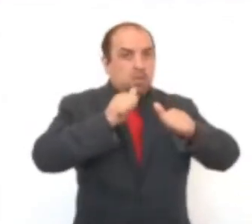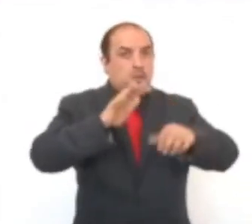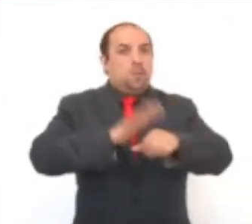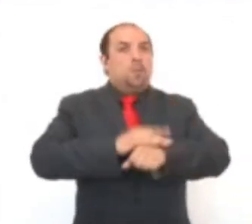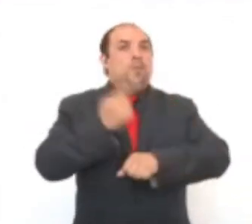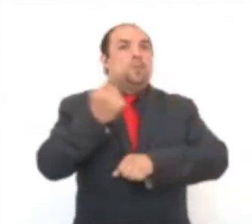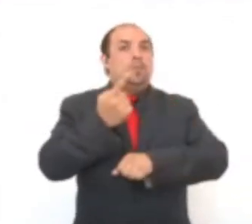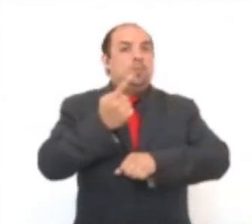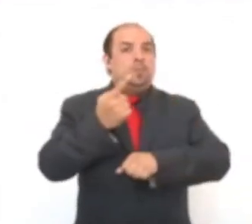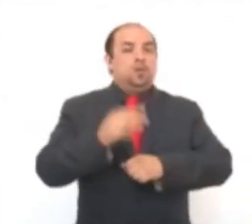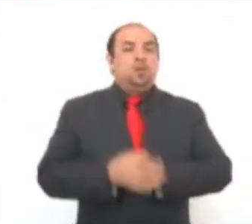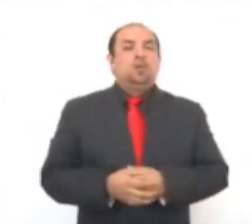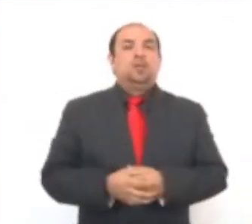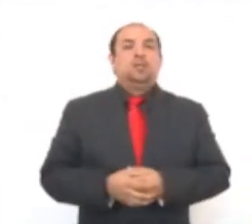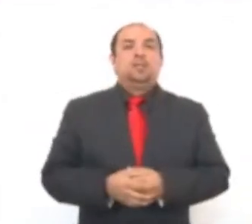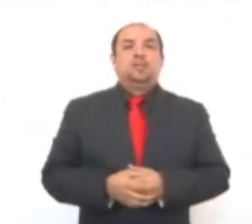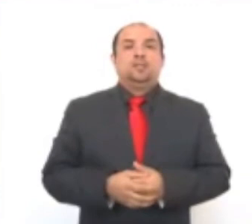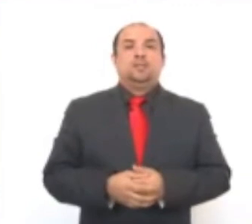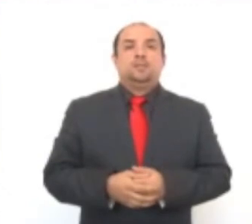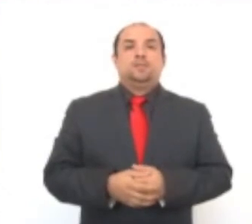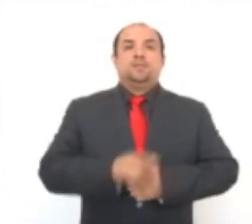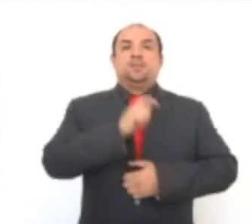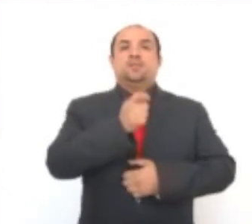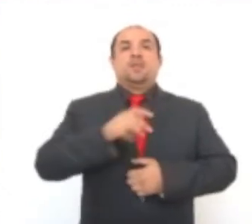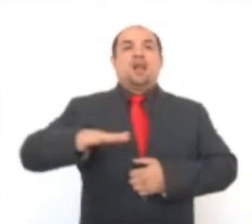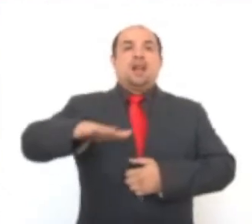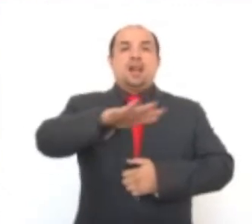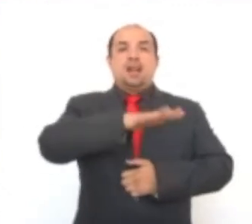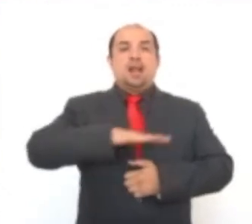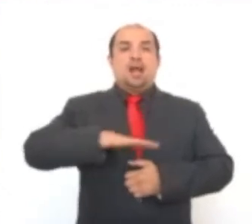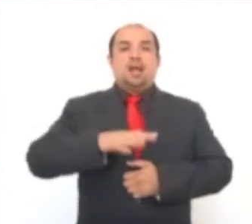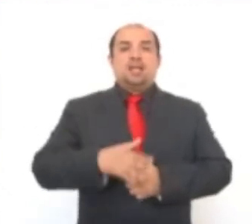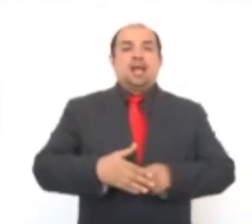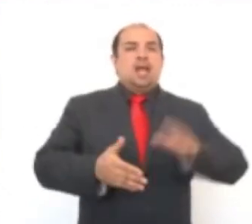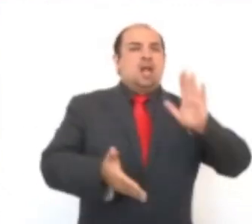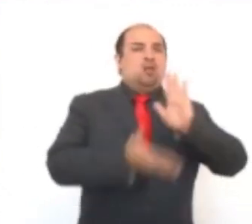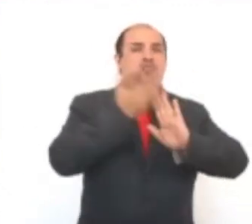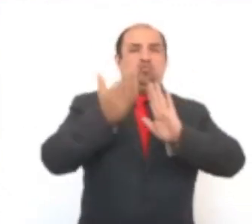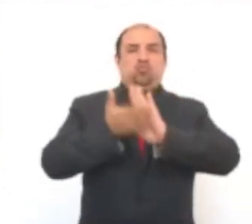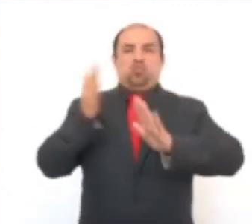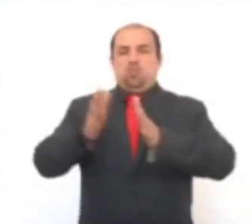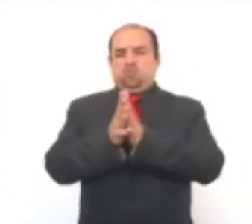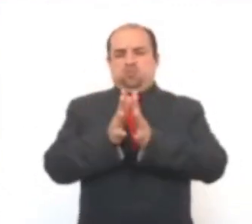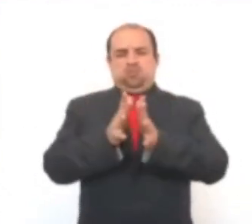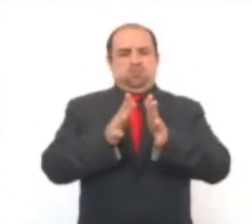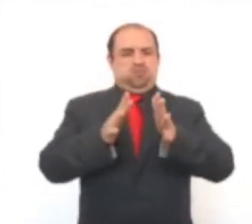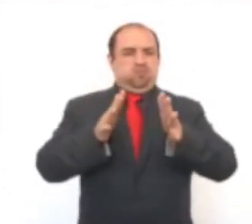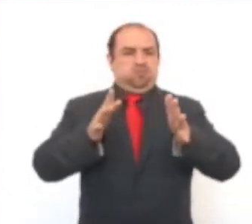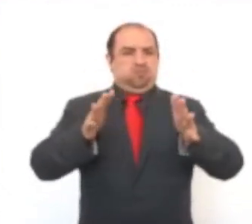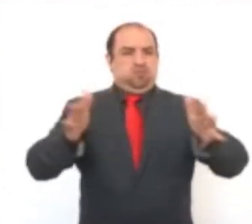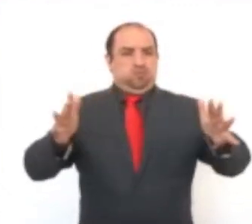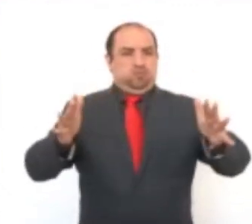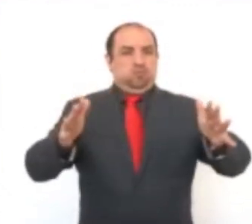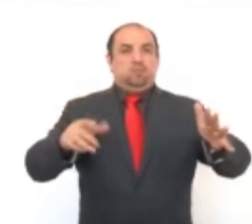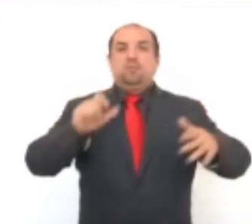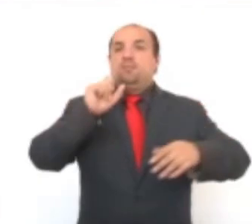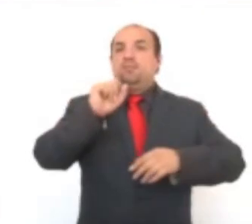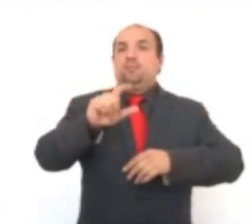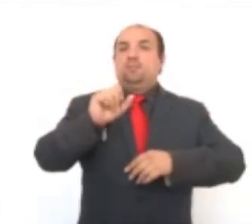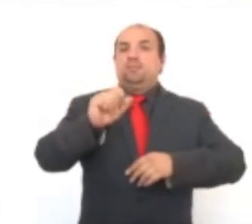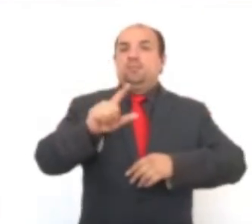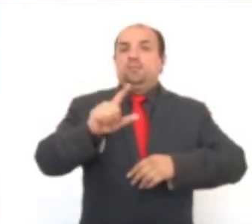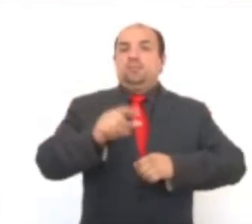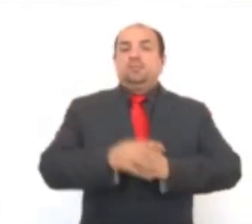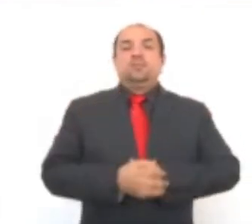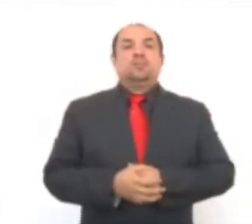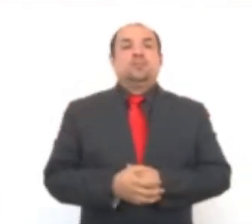porque estamos hablando de una zona con un gran crecimiento demográfico que además